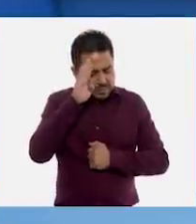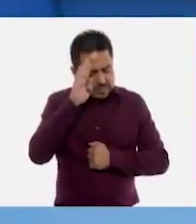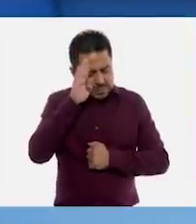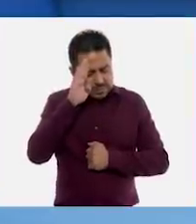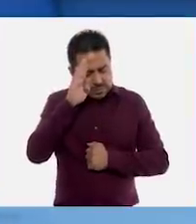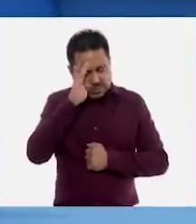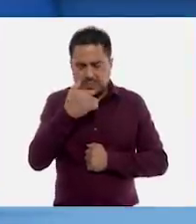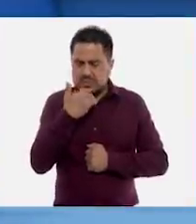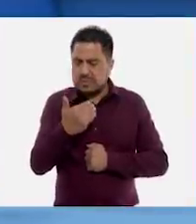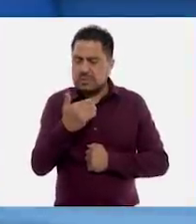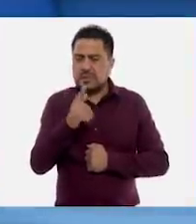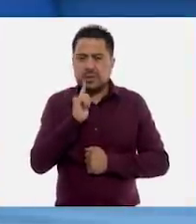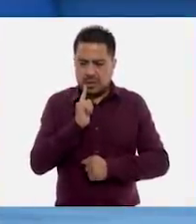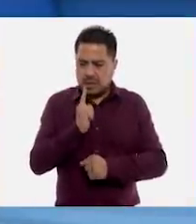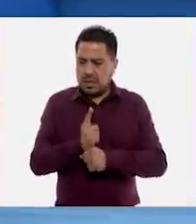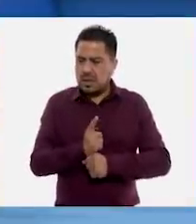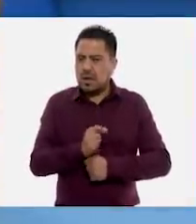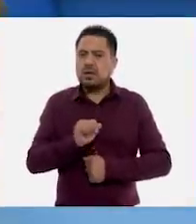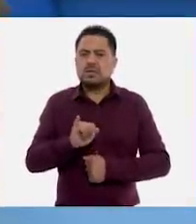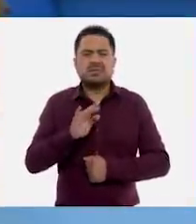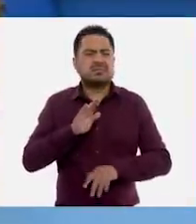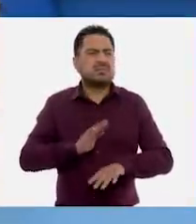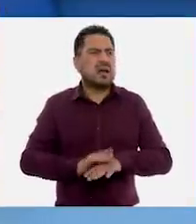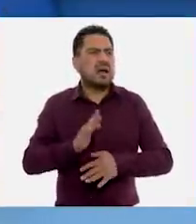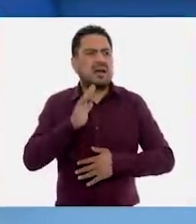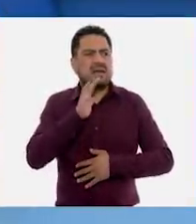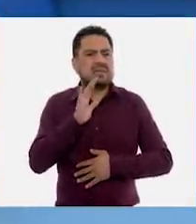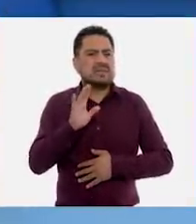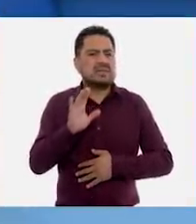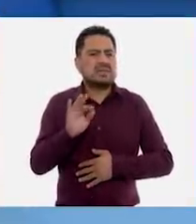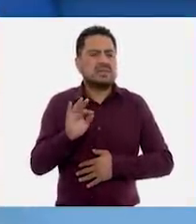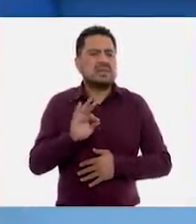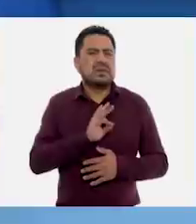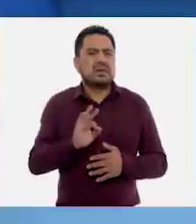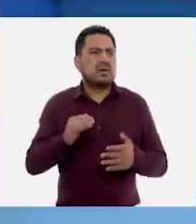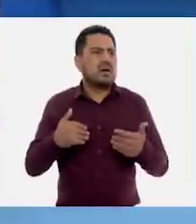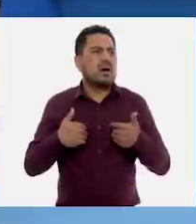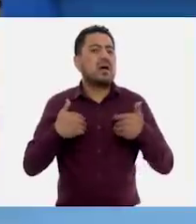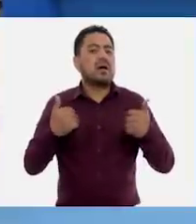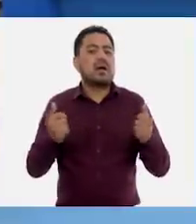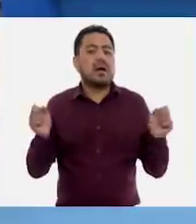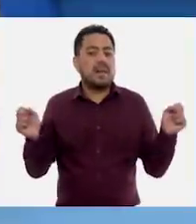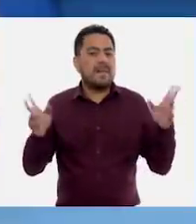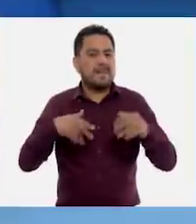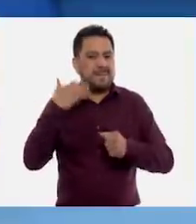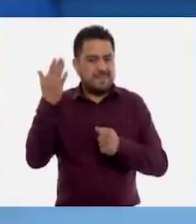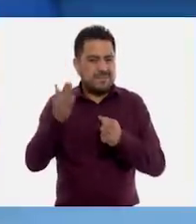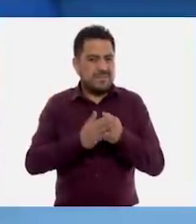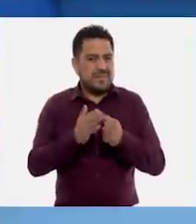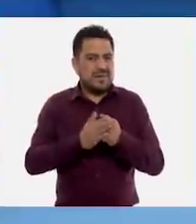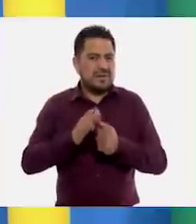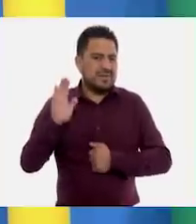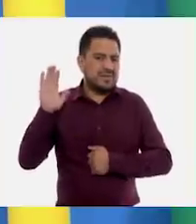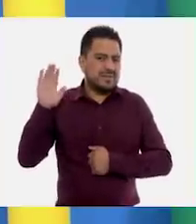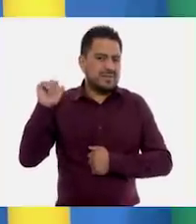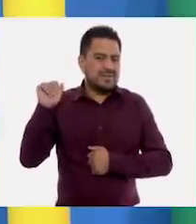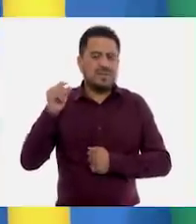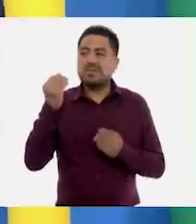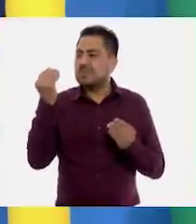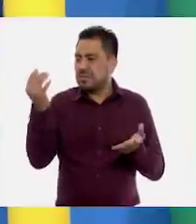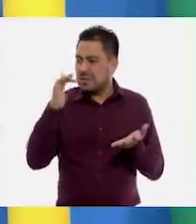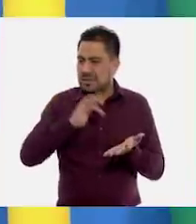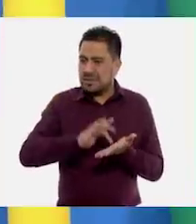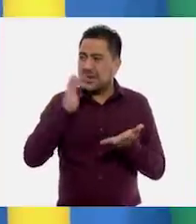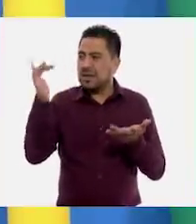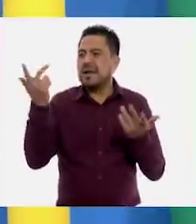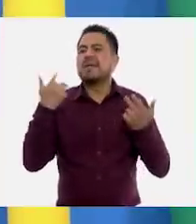Reflexiónenlo y verán que es muy sencillo de comprender. ¡Hasta la próxima! Muchas